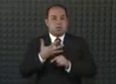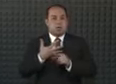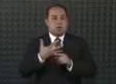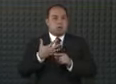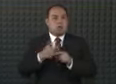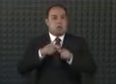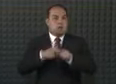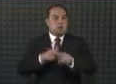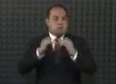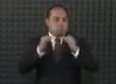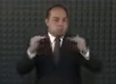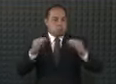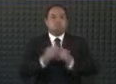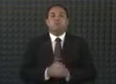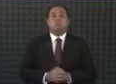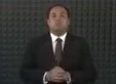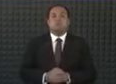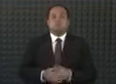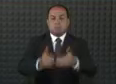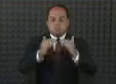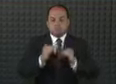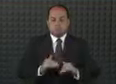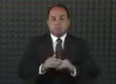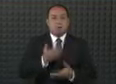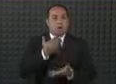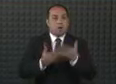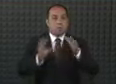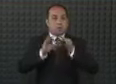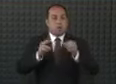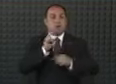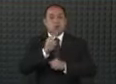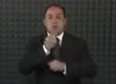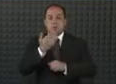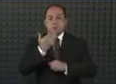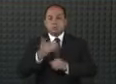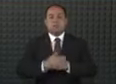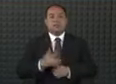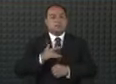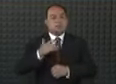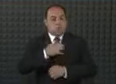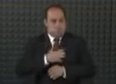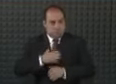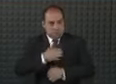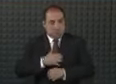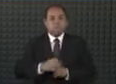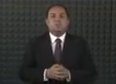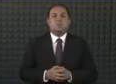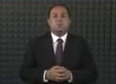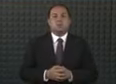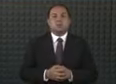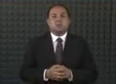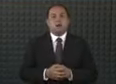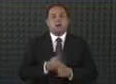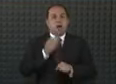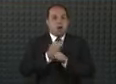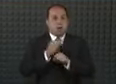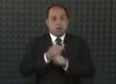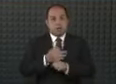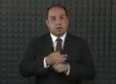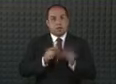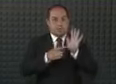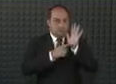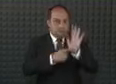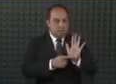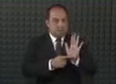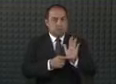Siguiente. Ahora sí, les queremos dar unas buenas noticias, estamos muy contentos de lo que les vamos a presentar